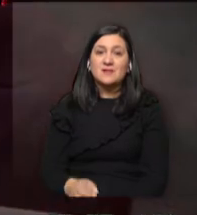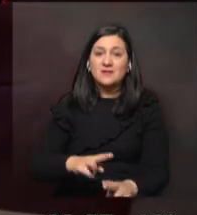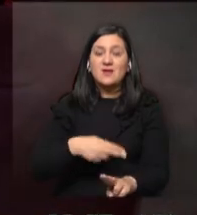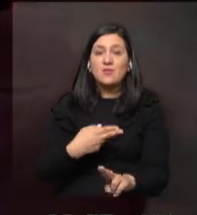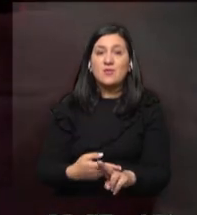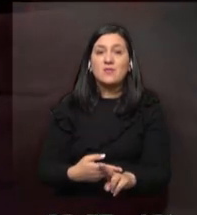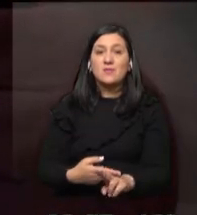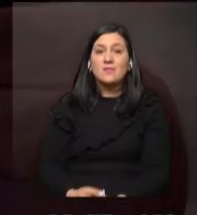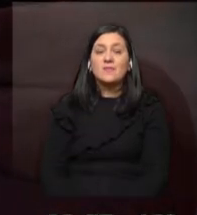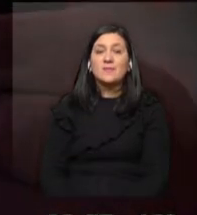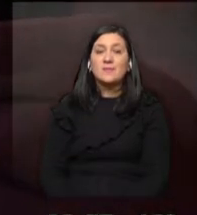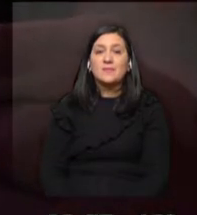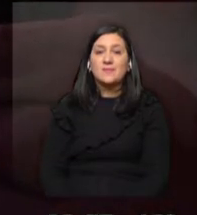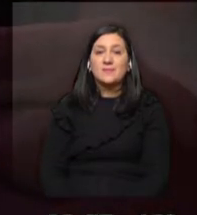partido.